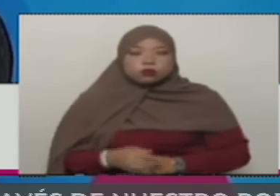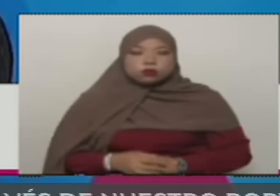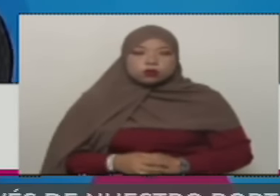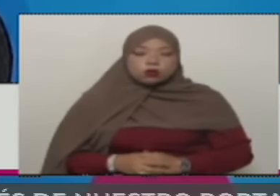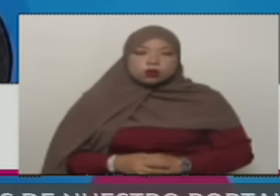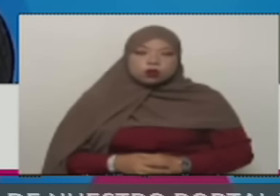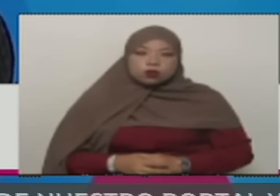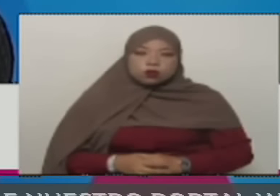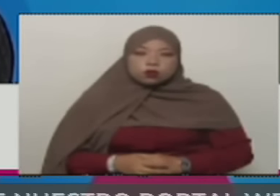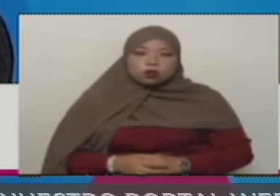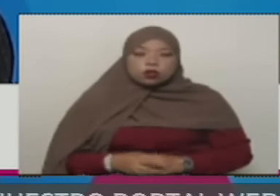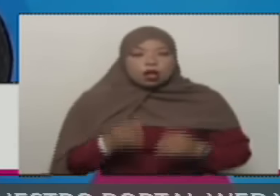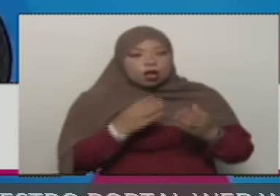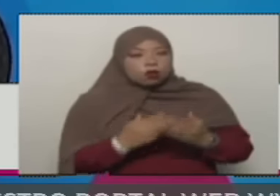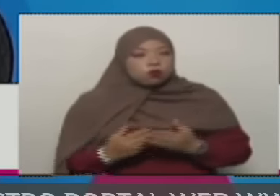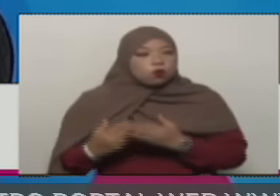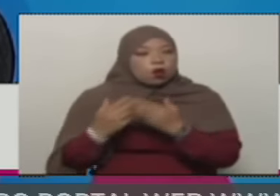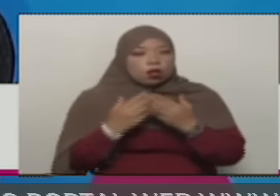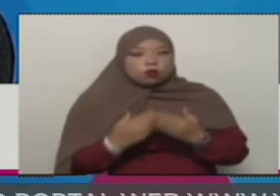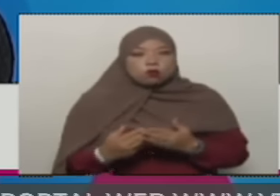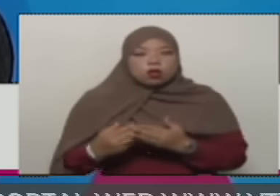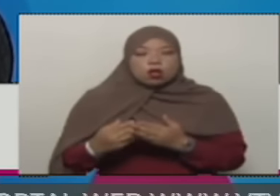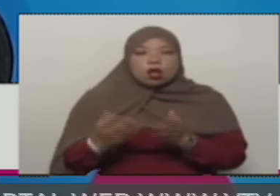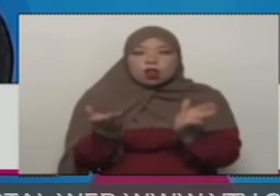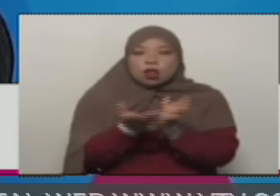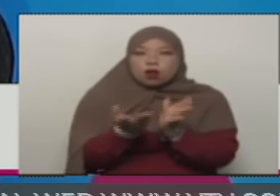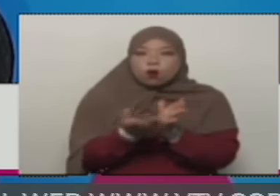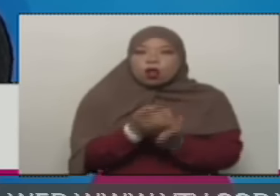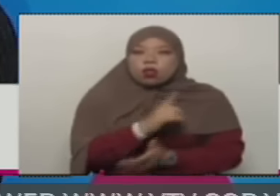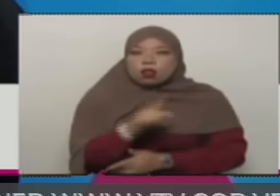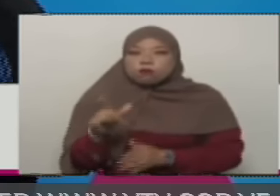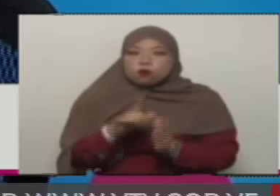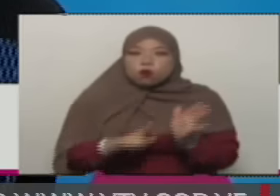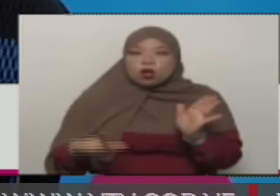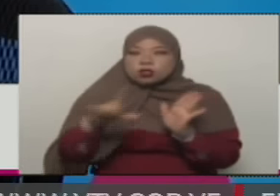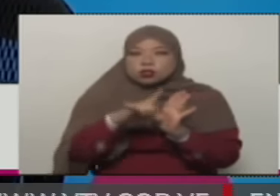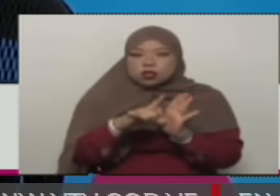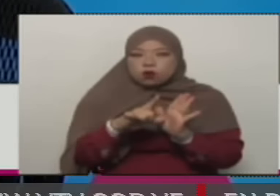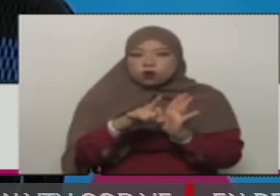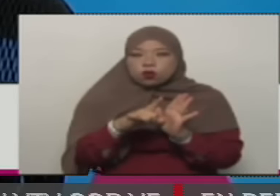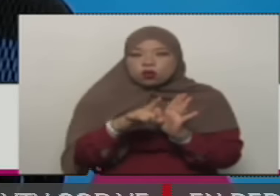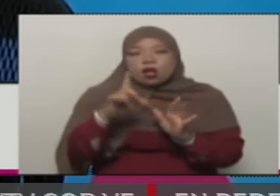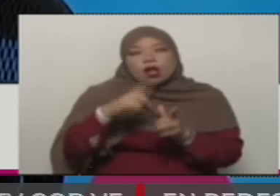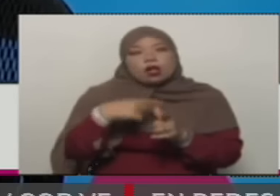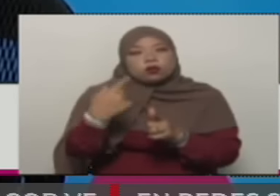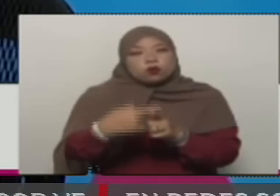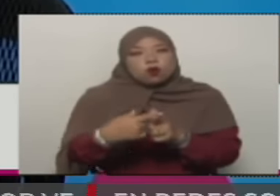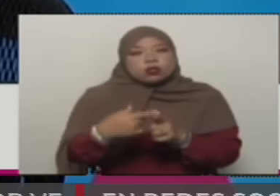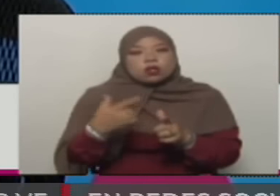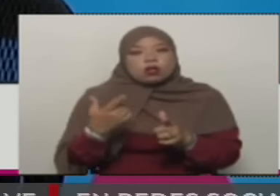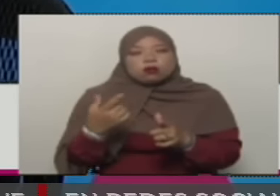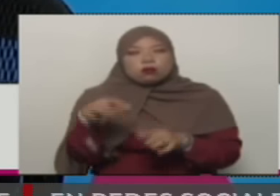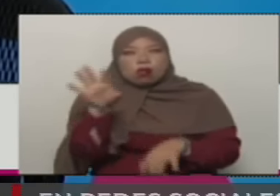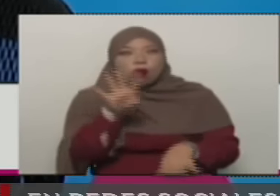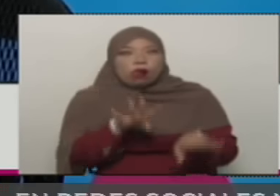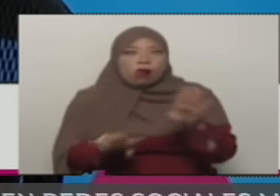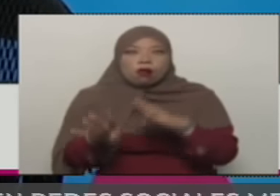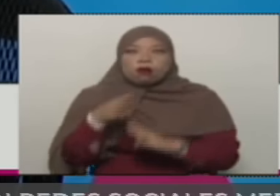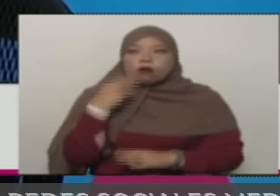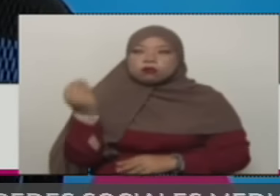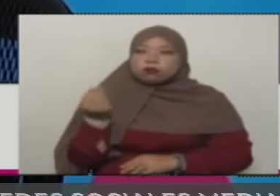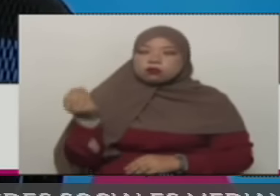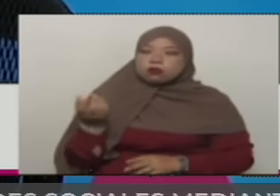y entonces no siguieron estudiando, ni la primaria ni la secundaria, y entonces andaban por ahí como zagaletones, se puede llamar